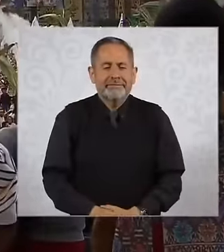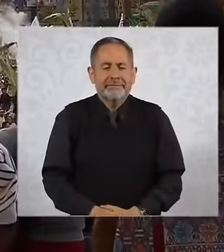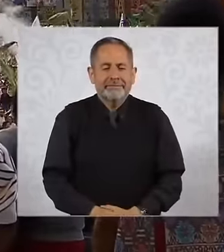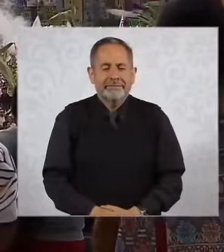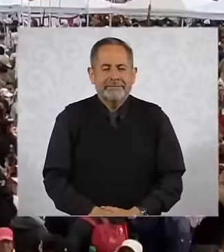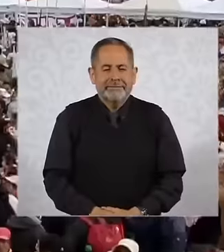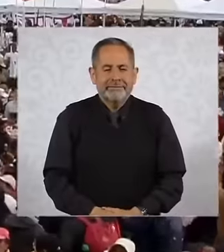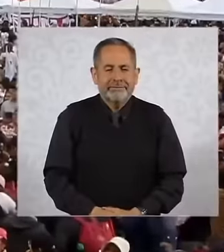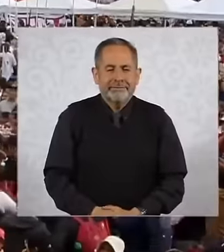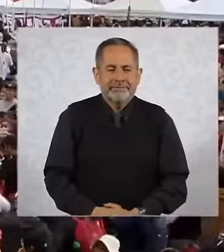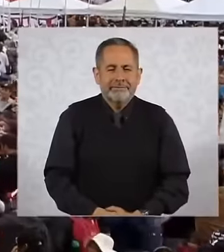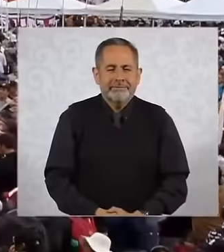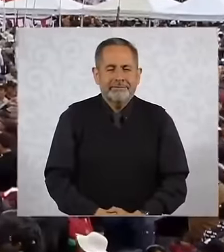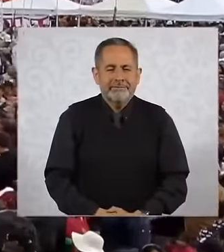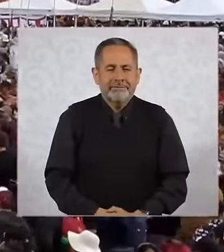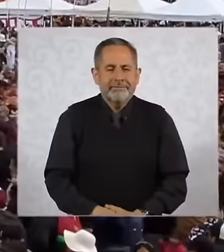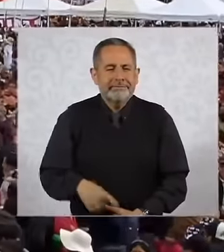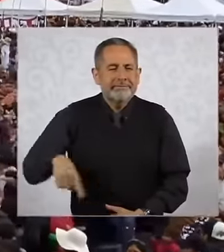¡Presidenta!